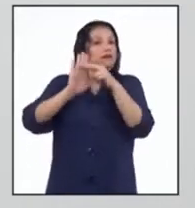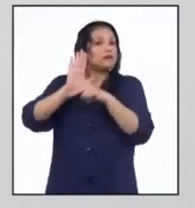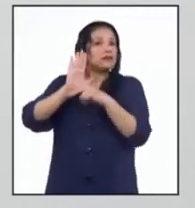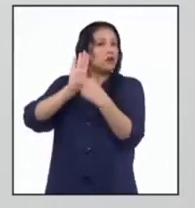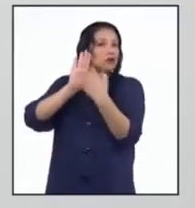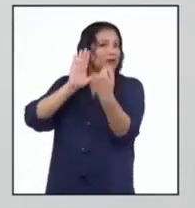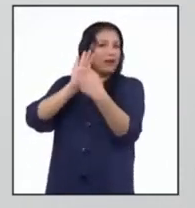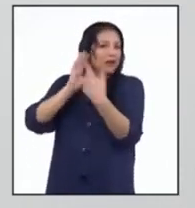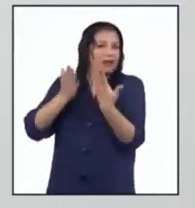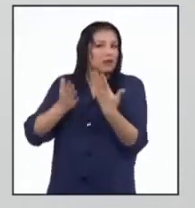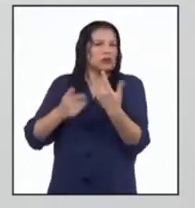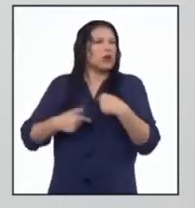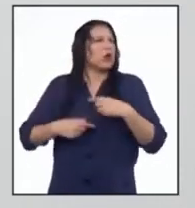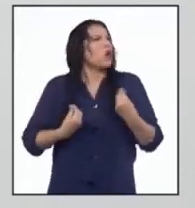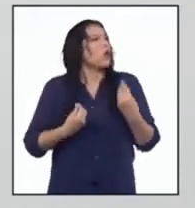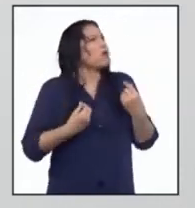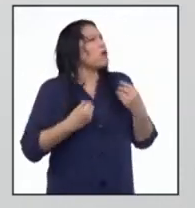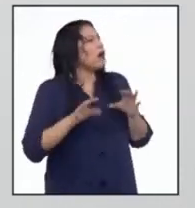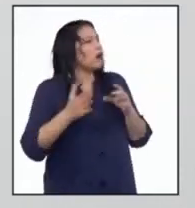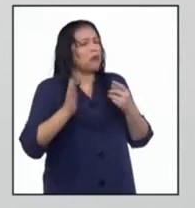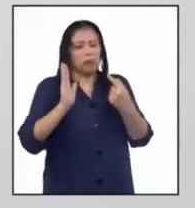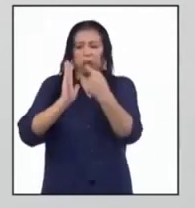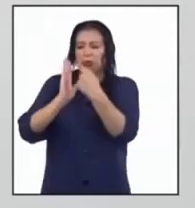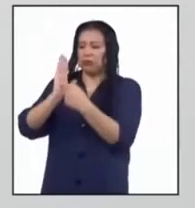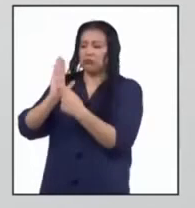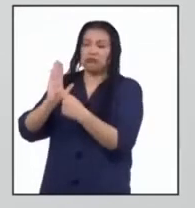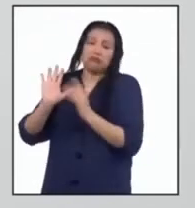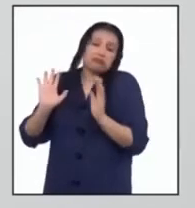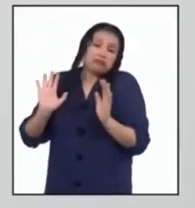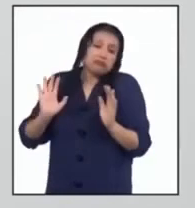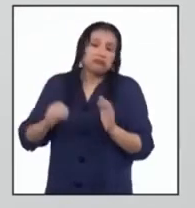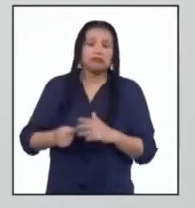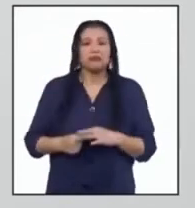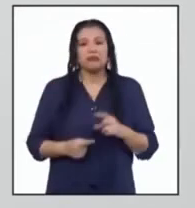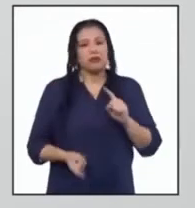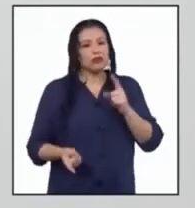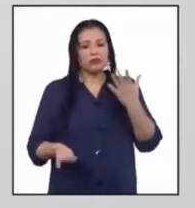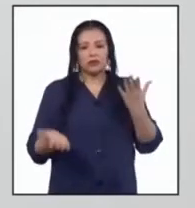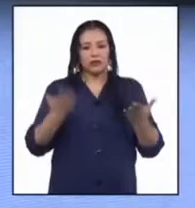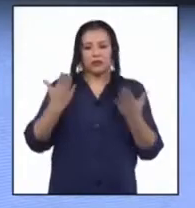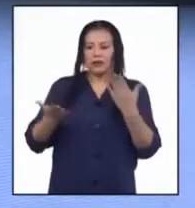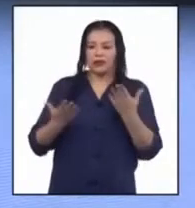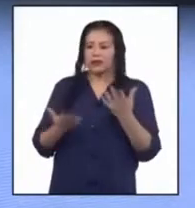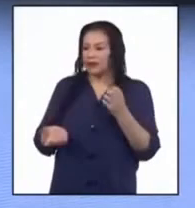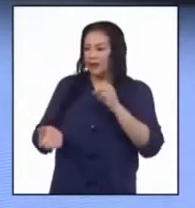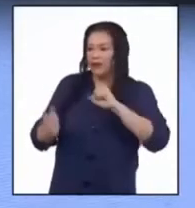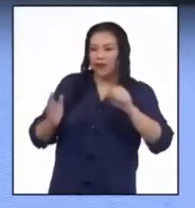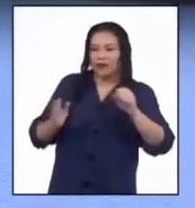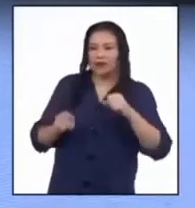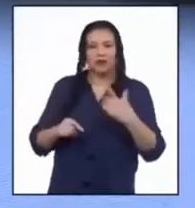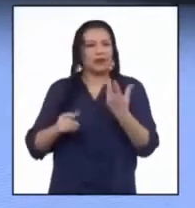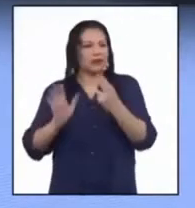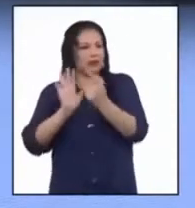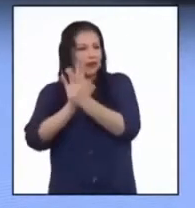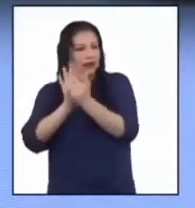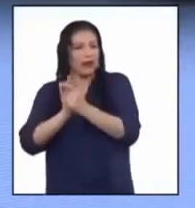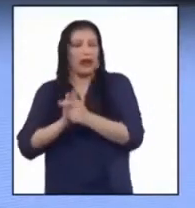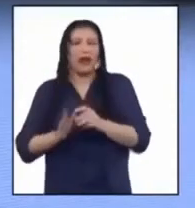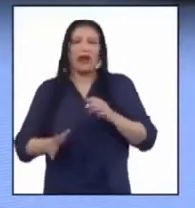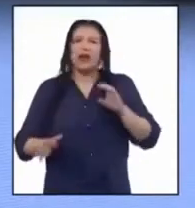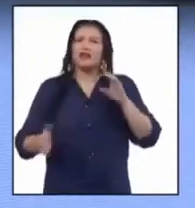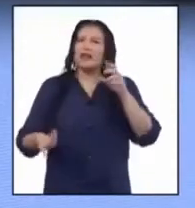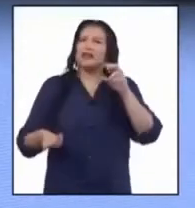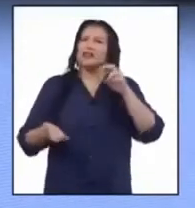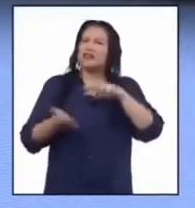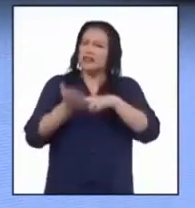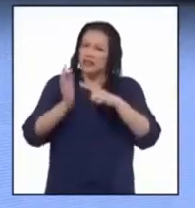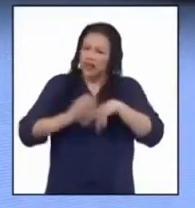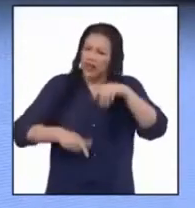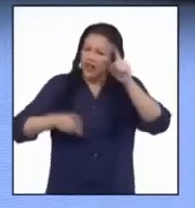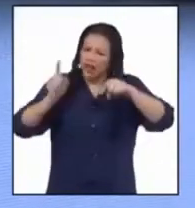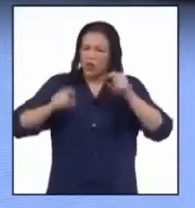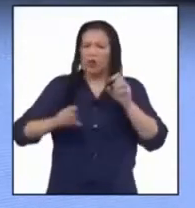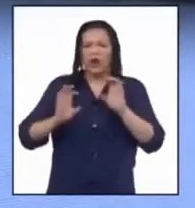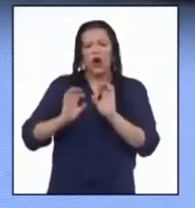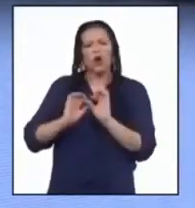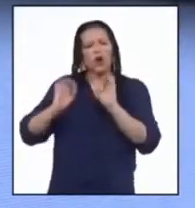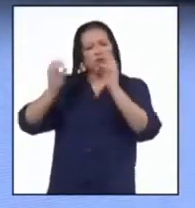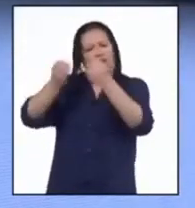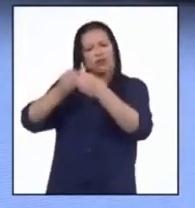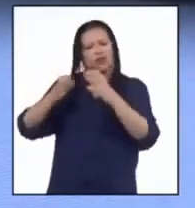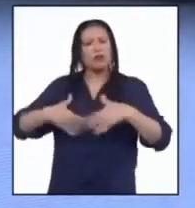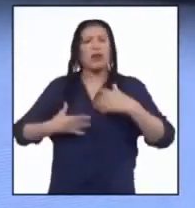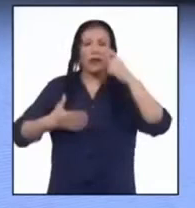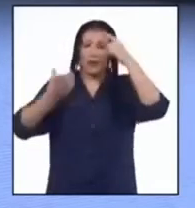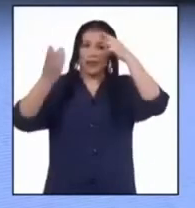misma norma, por lo que colocan en controversia a la norma. O sea que alguna institución puede tomar decisiones donde se puede